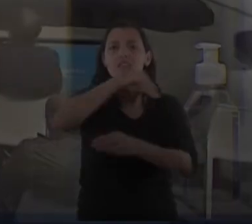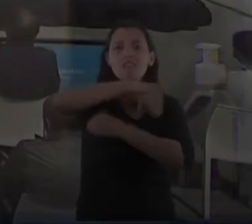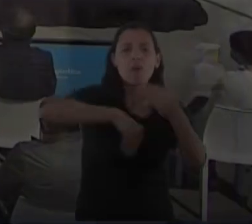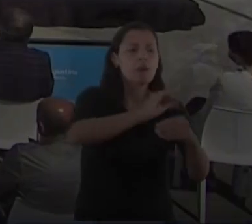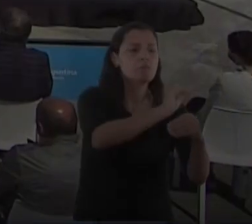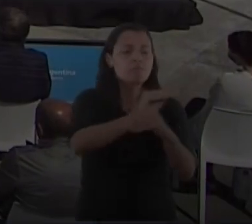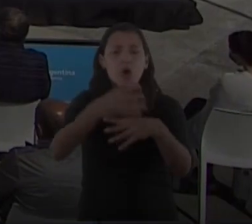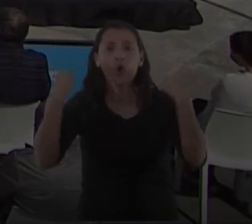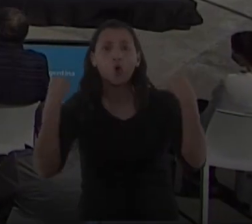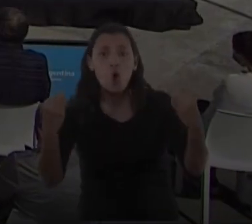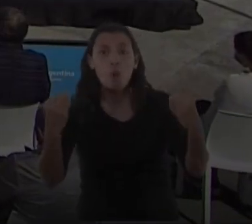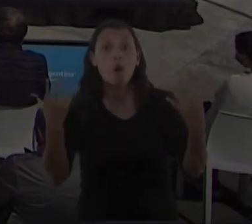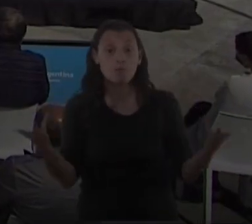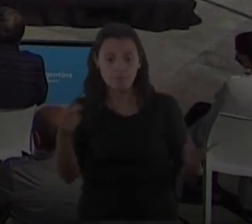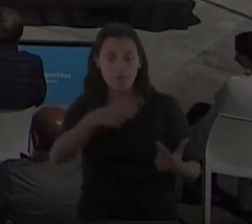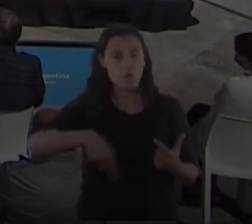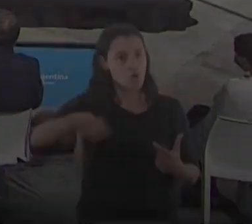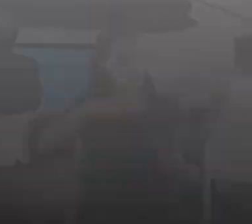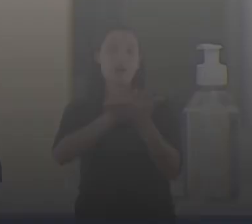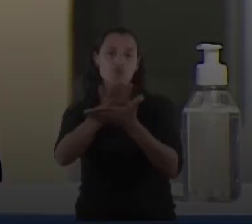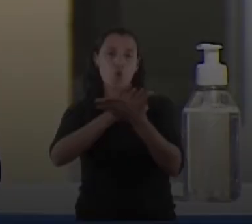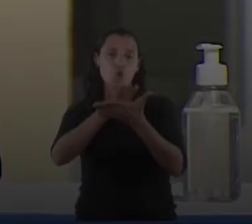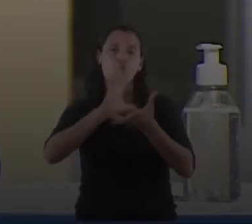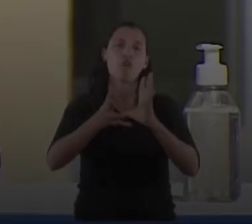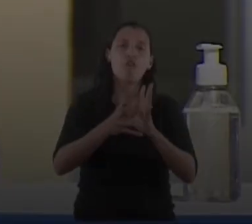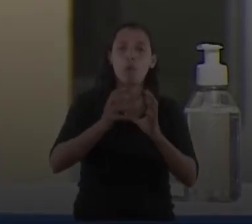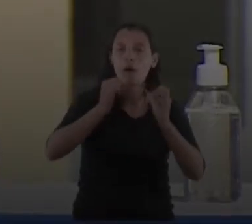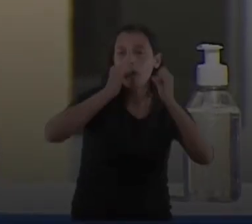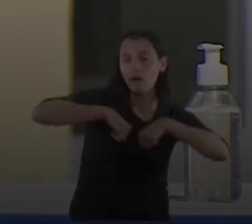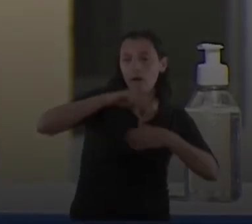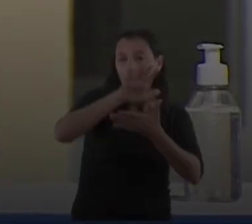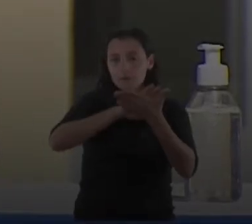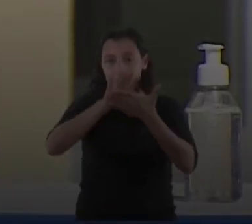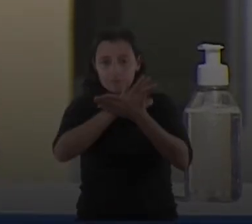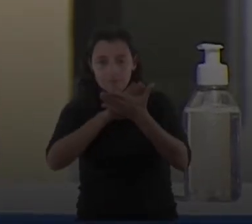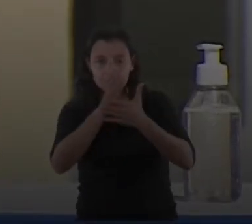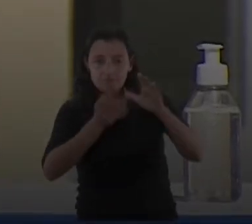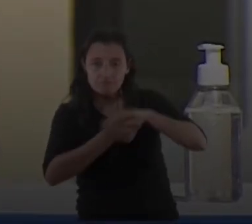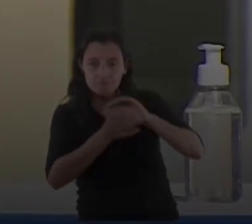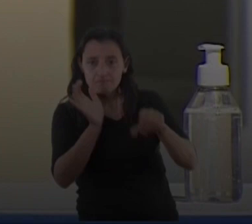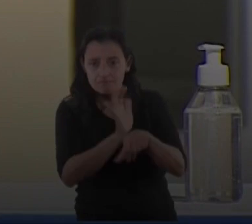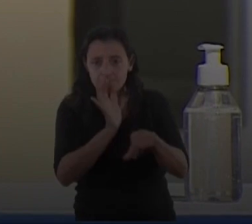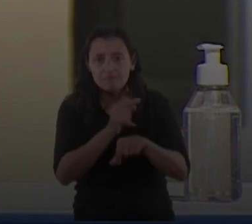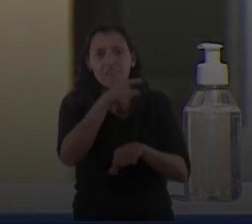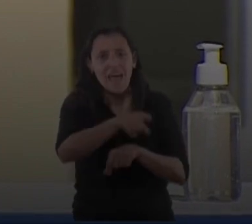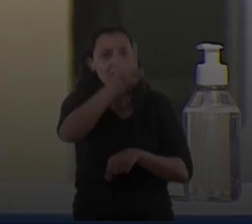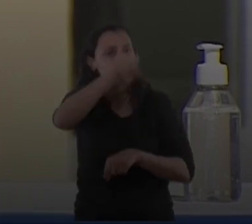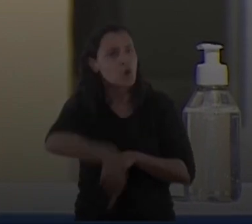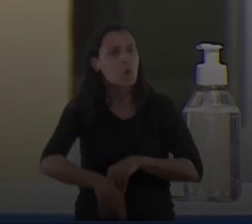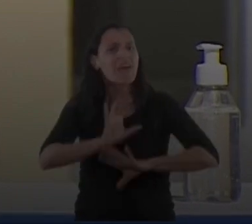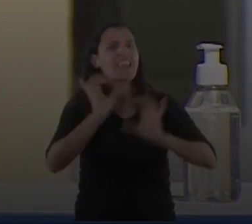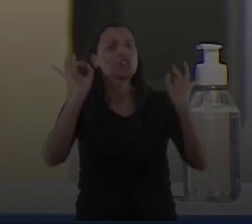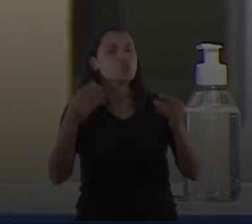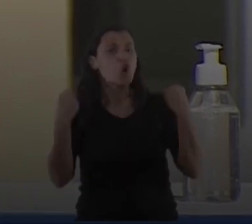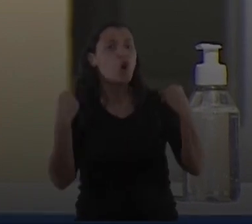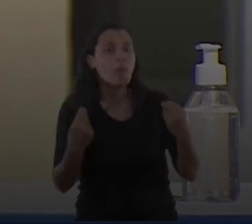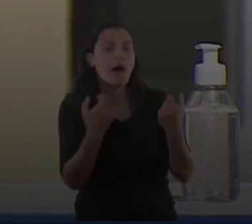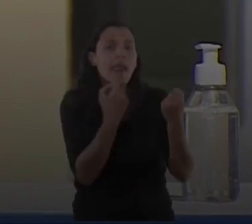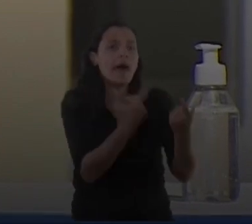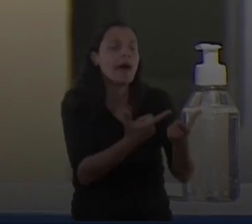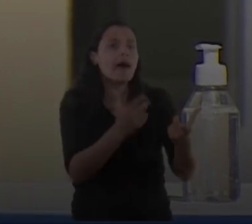Para nosotros el trabajo es central y los planes es solamente un mecanismo para soportar la